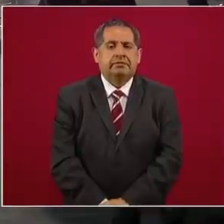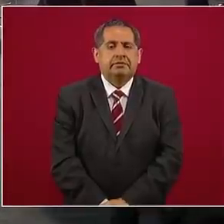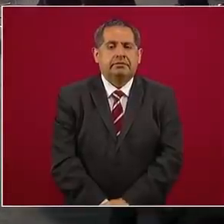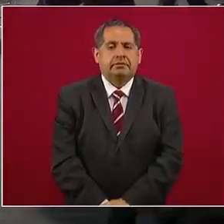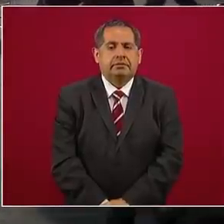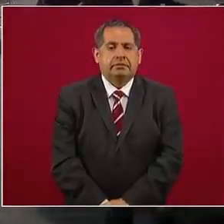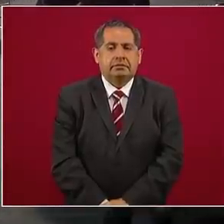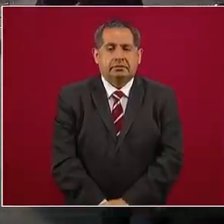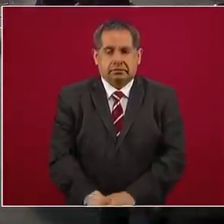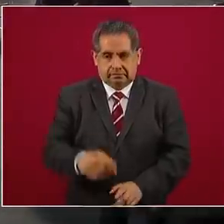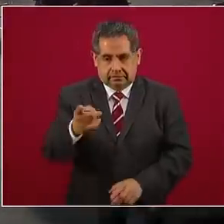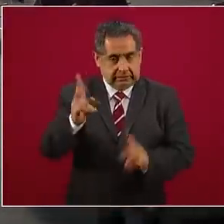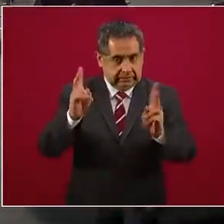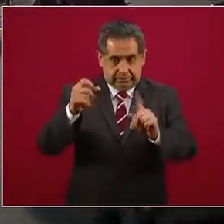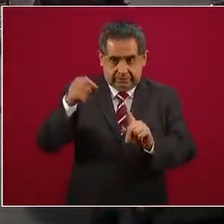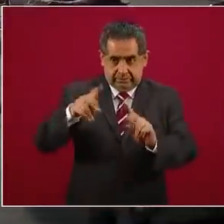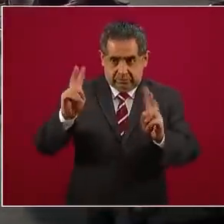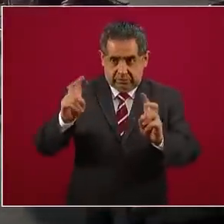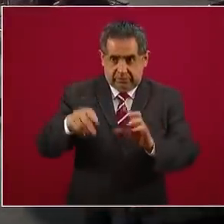Tema.